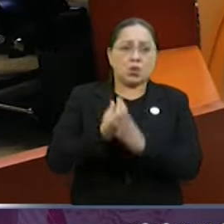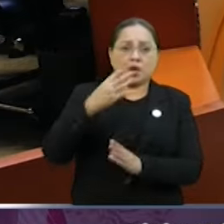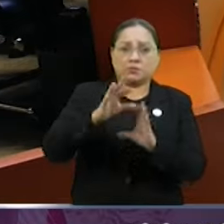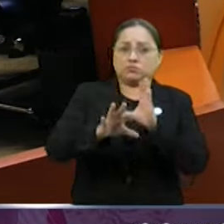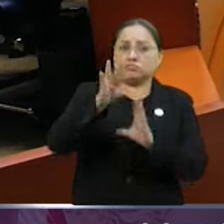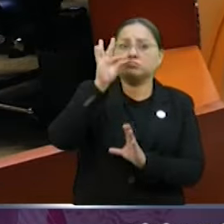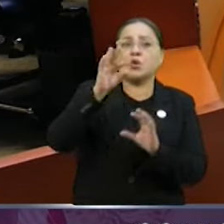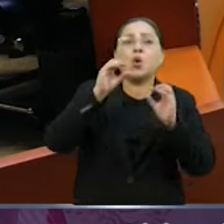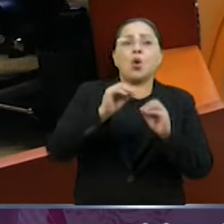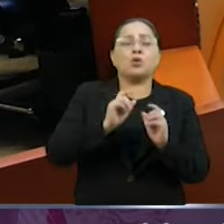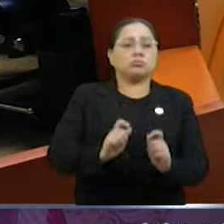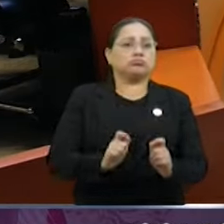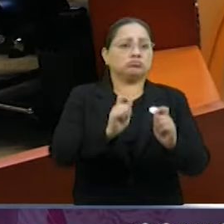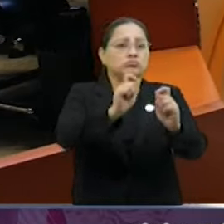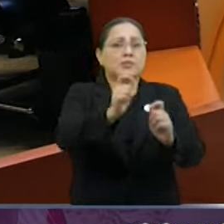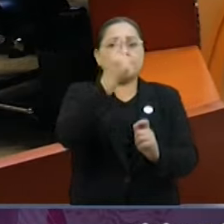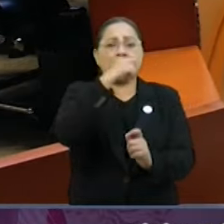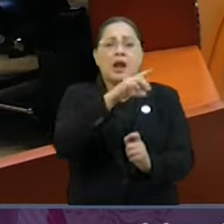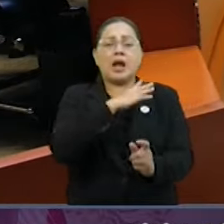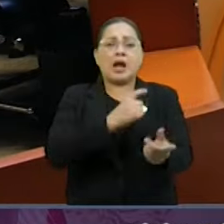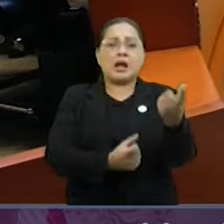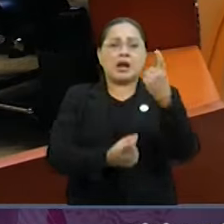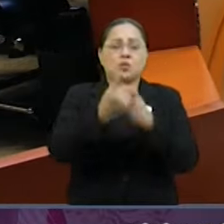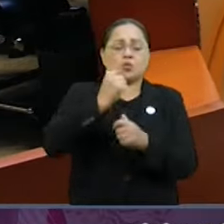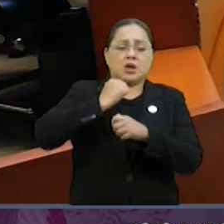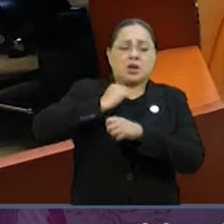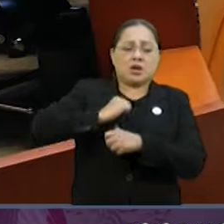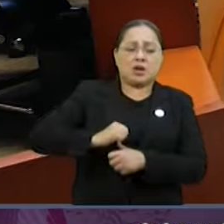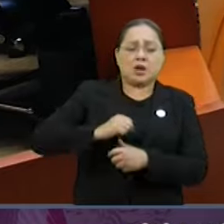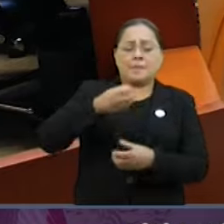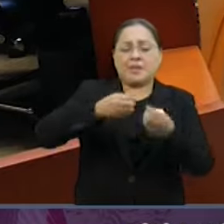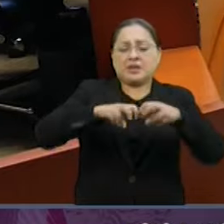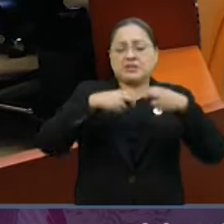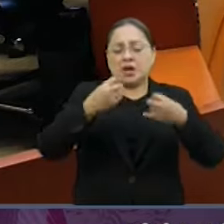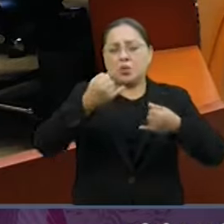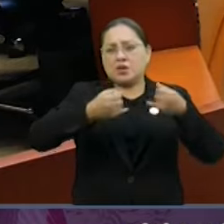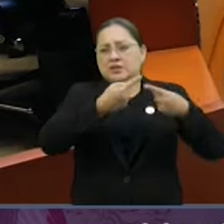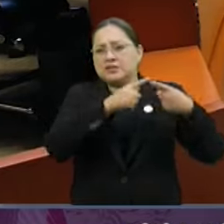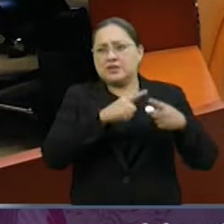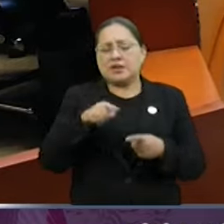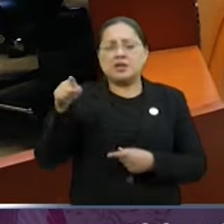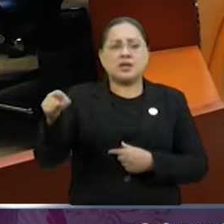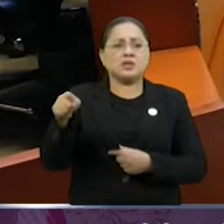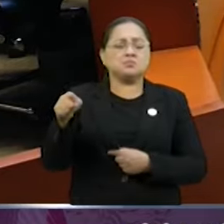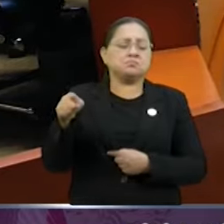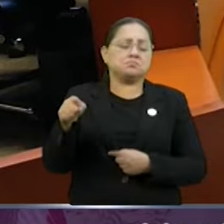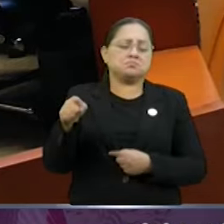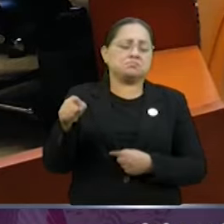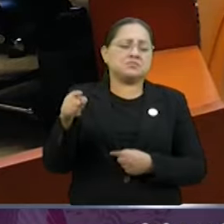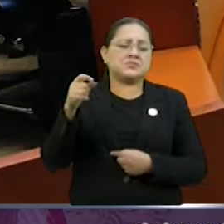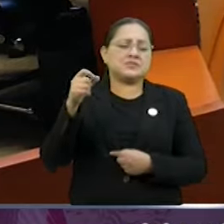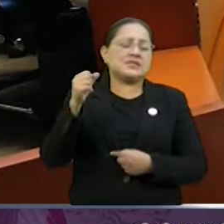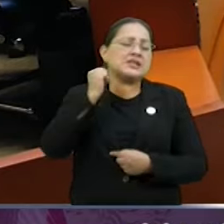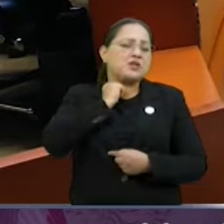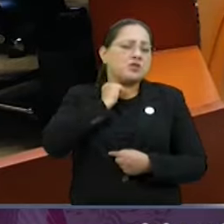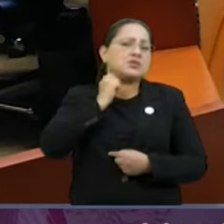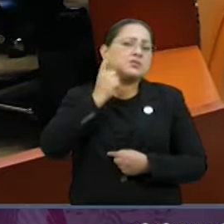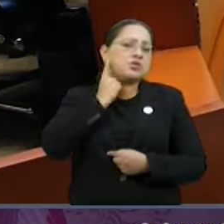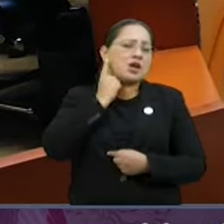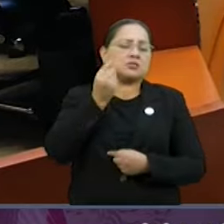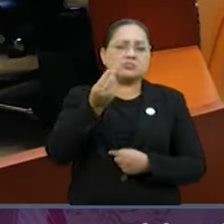o ratificaciones a ciertos cargos que no salen, pues ahí están esas legisladoras y